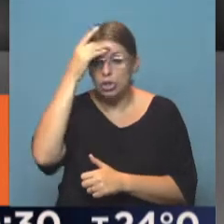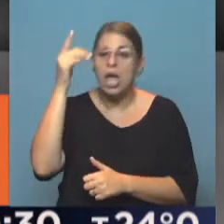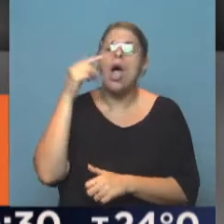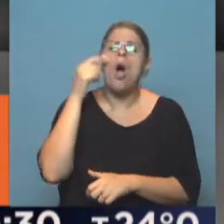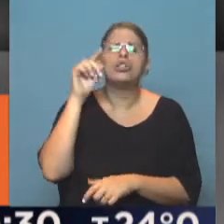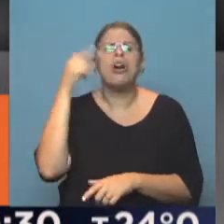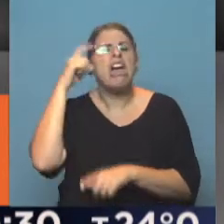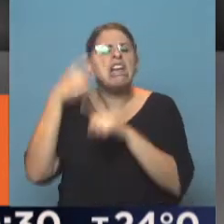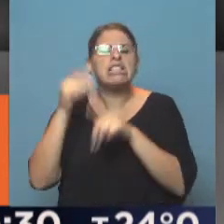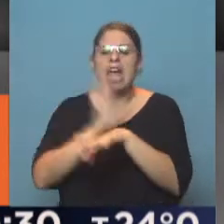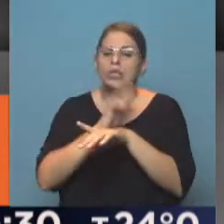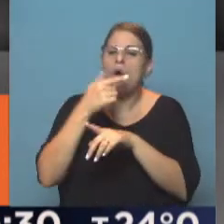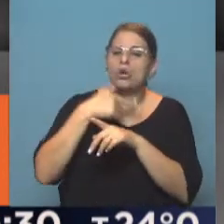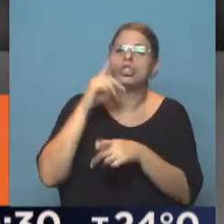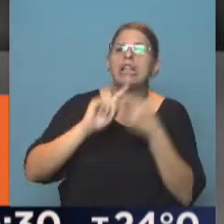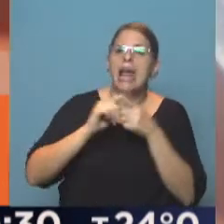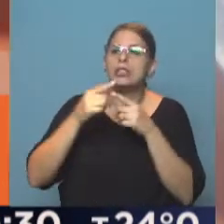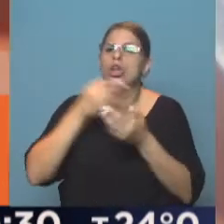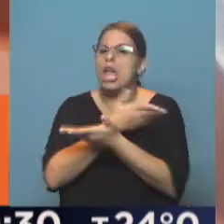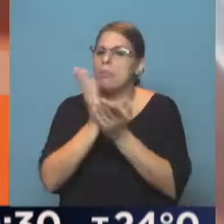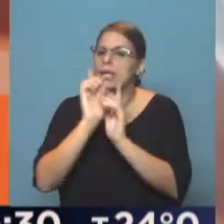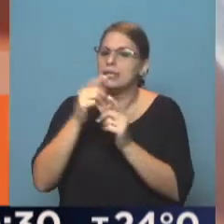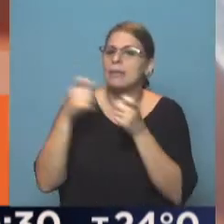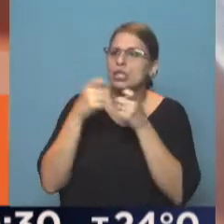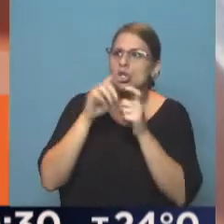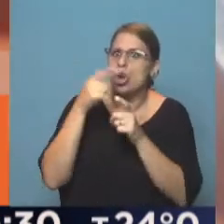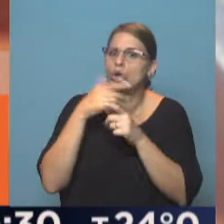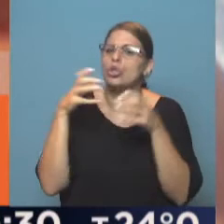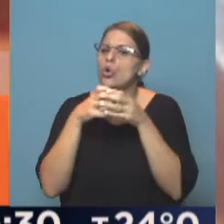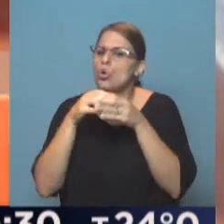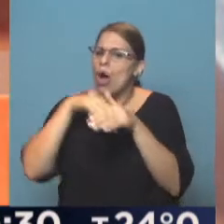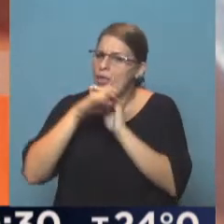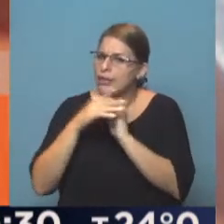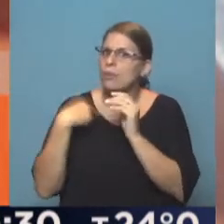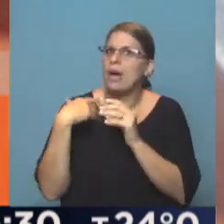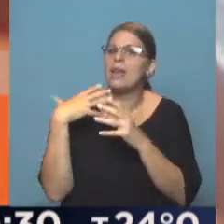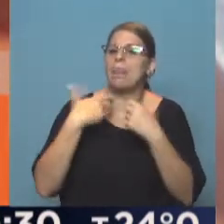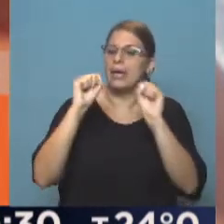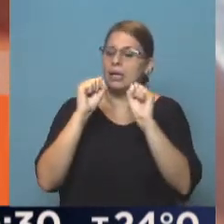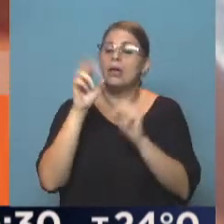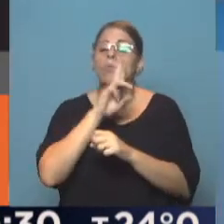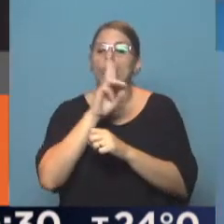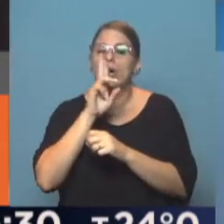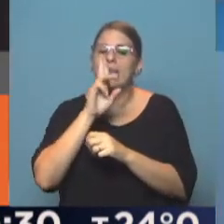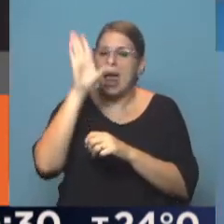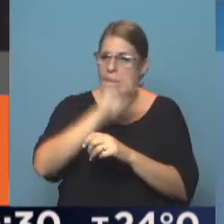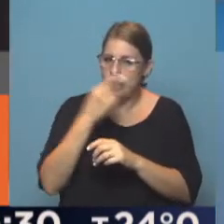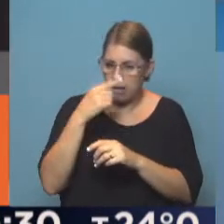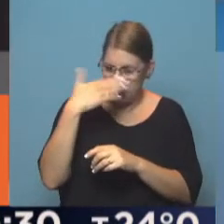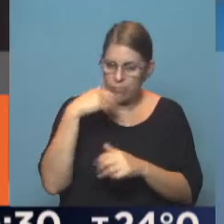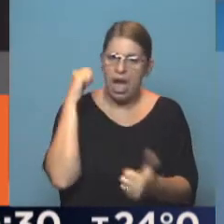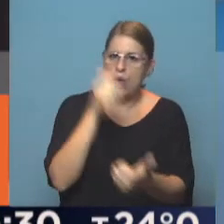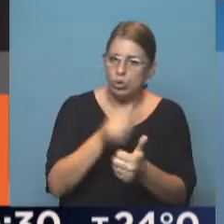público y un tercer cómplice formaban parte de un grupo que se dedica a captar jóvenes de la noche porteña para luego abusar de ellas o